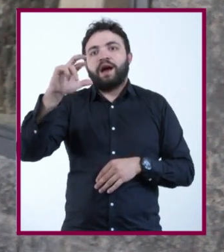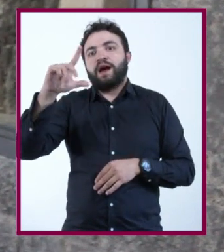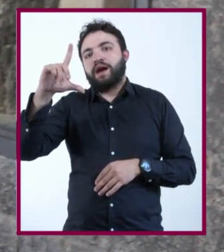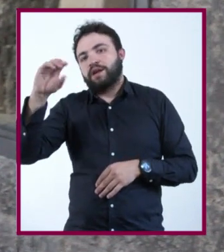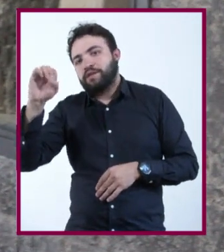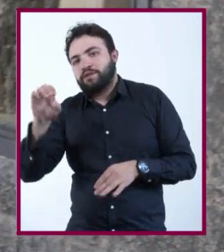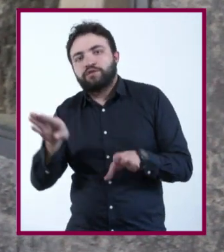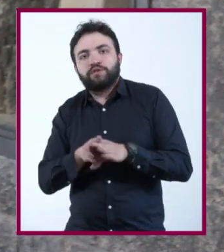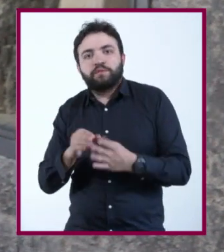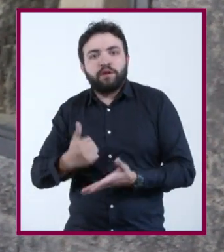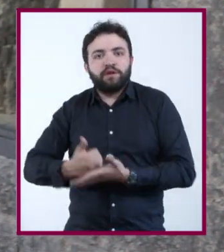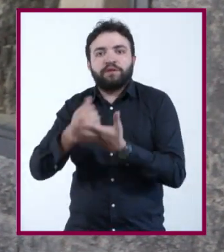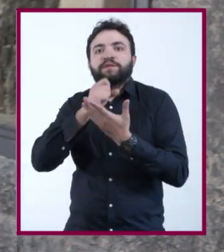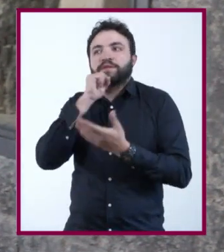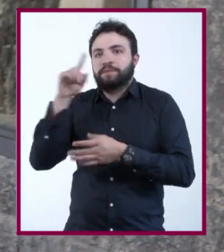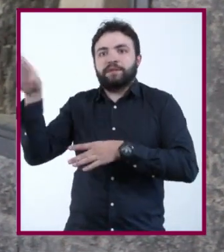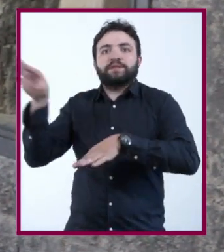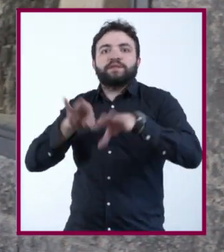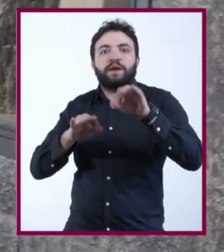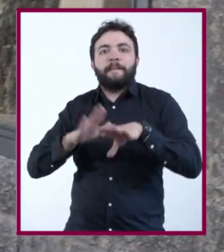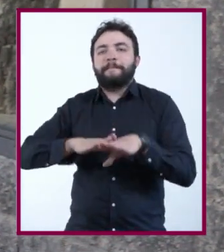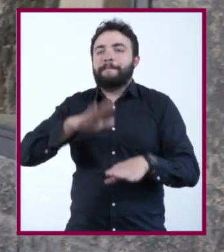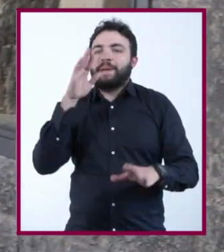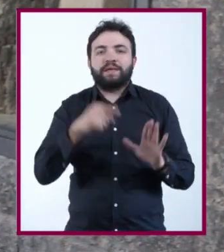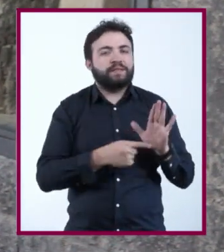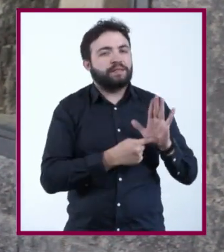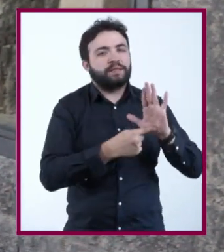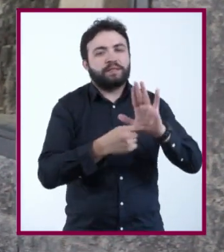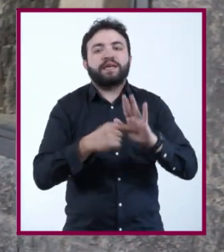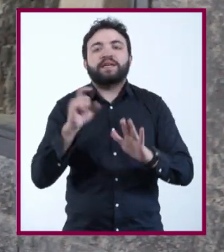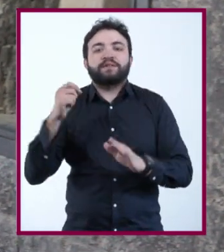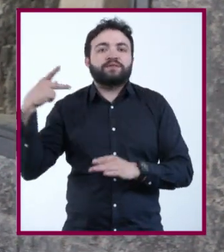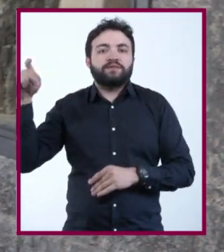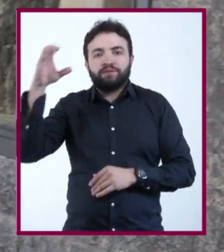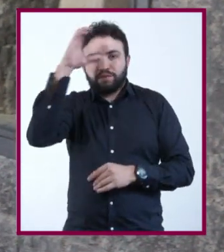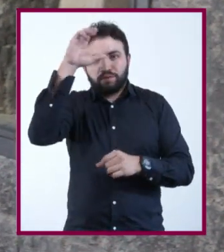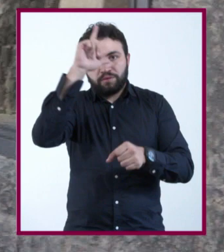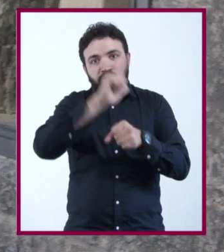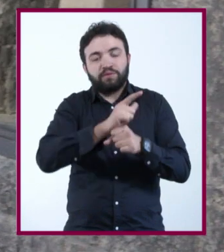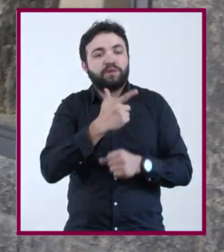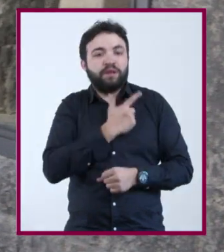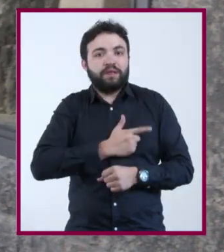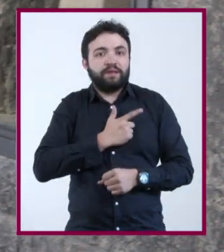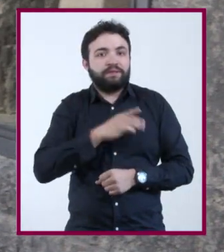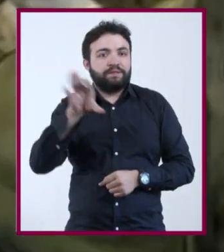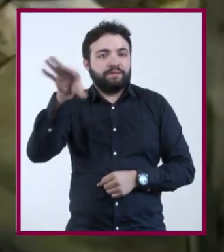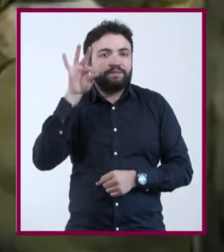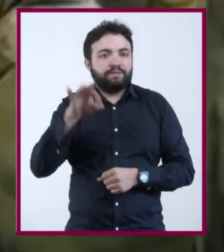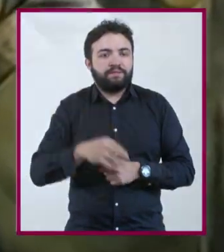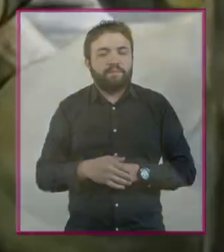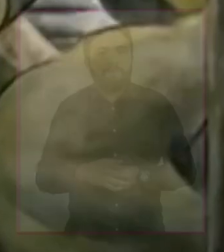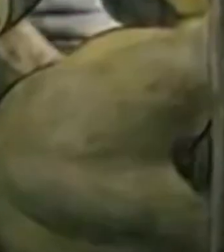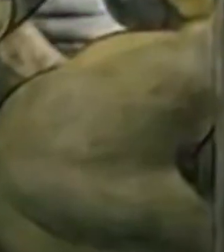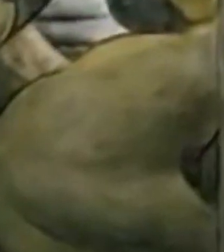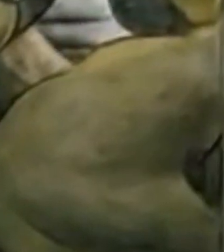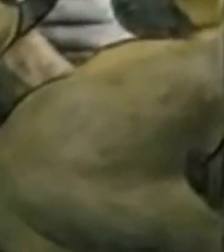seleccionar y decir dónde iban a ir. Son las más representativas de las culturas que le gustaban a Diego.